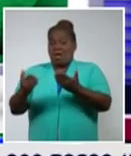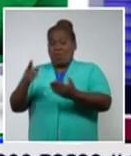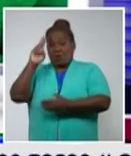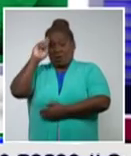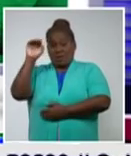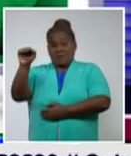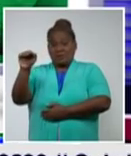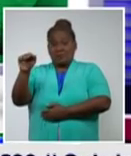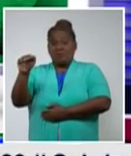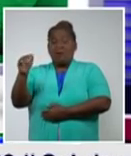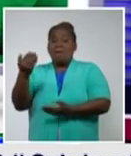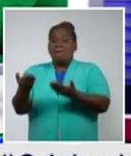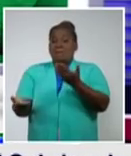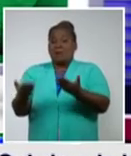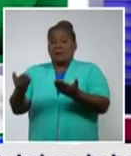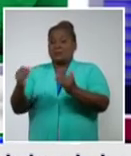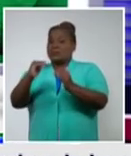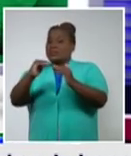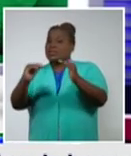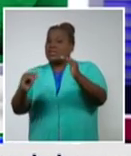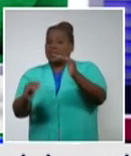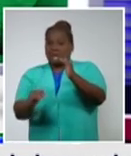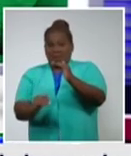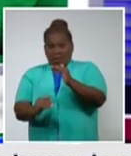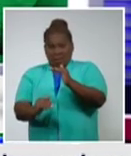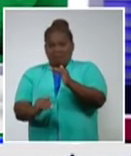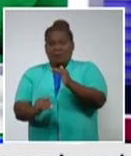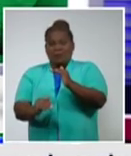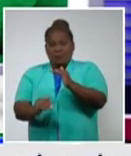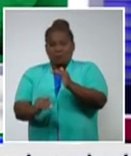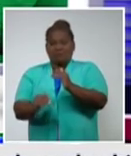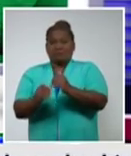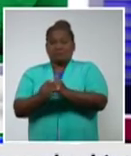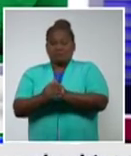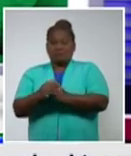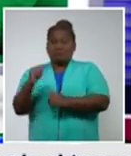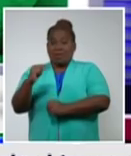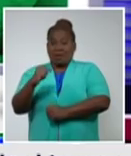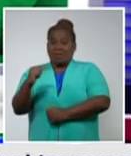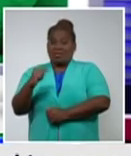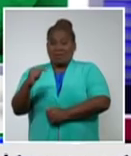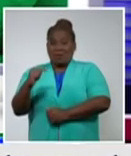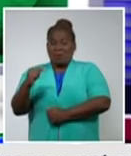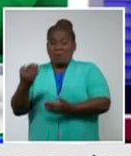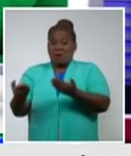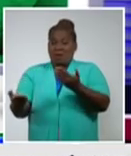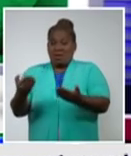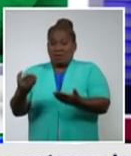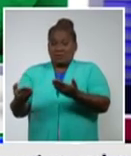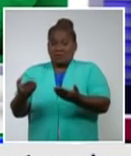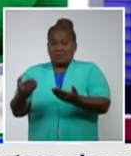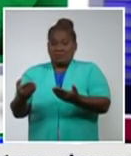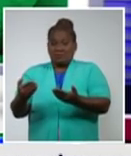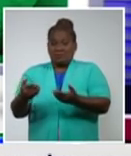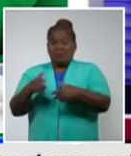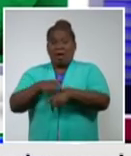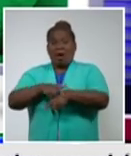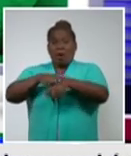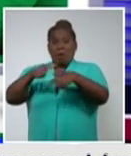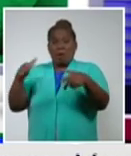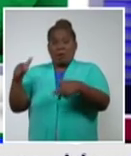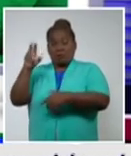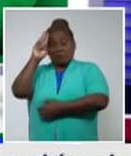sea negativo, que se incrementen los activos, y con